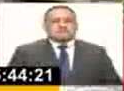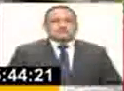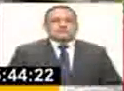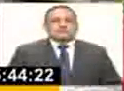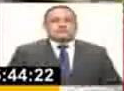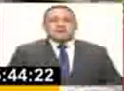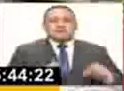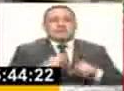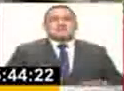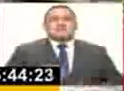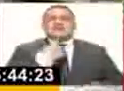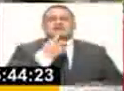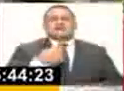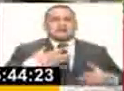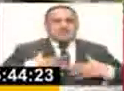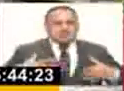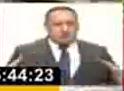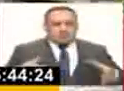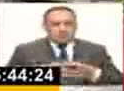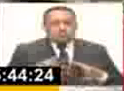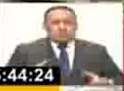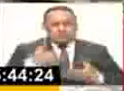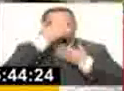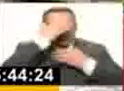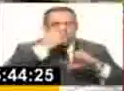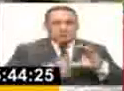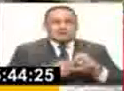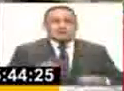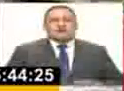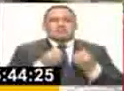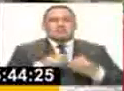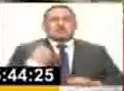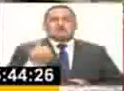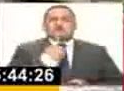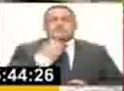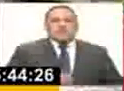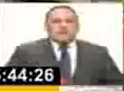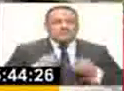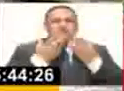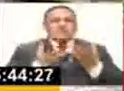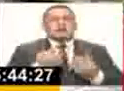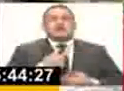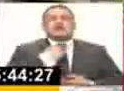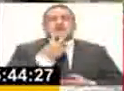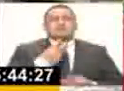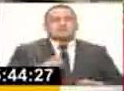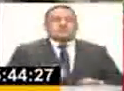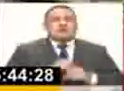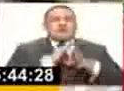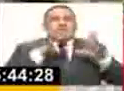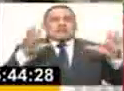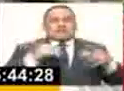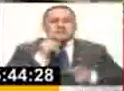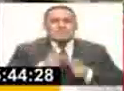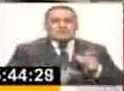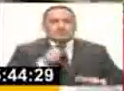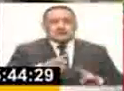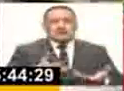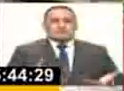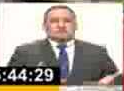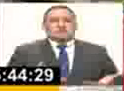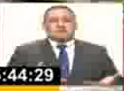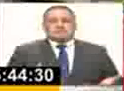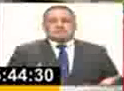y decirles que somos terroristas porque solamente llevamos la voz tan clamorosa de ese pueblo